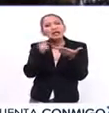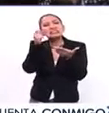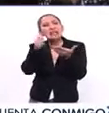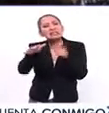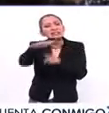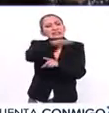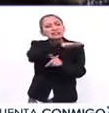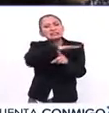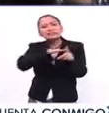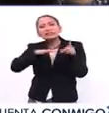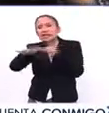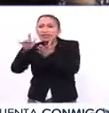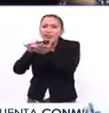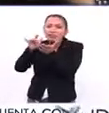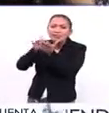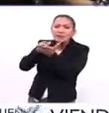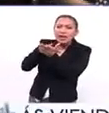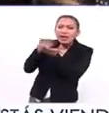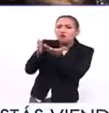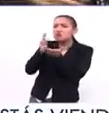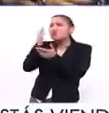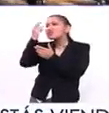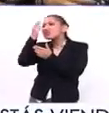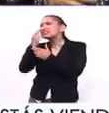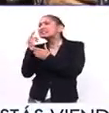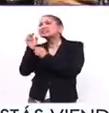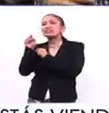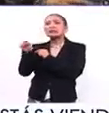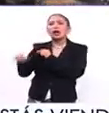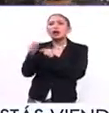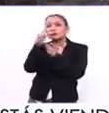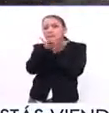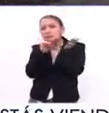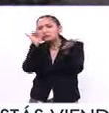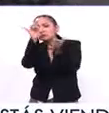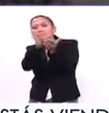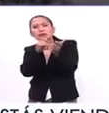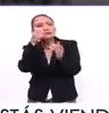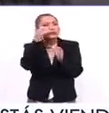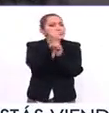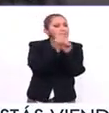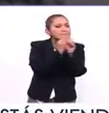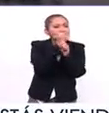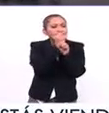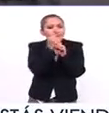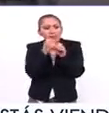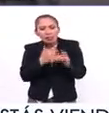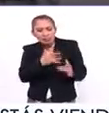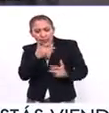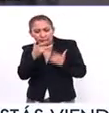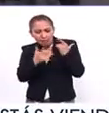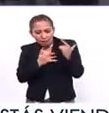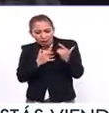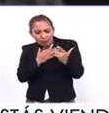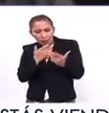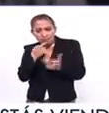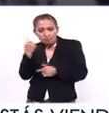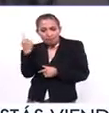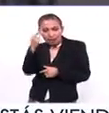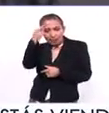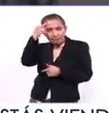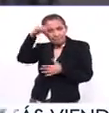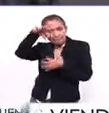lo rodea, en la reminiscencia. Hurga. De pronto el impulso decide como una orden